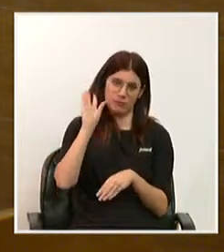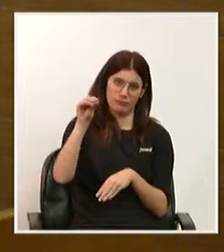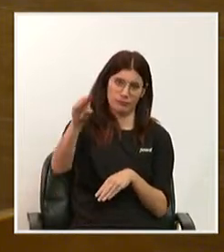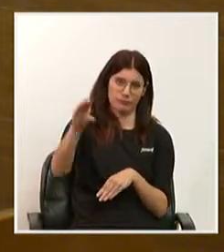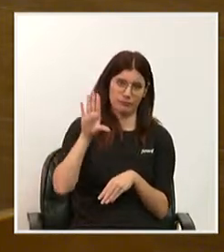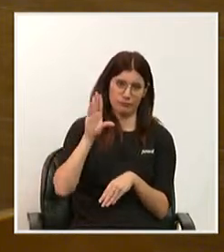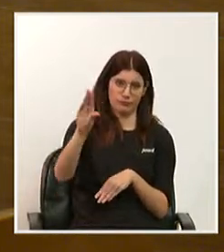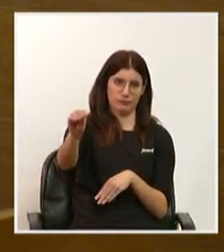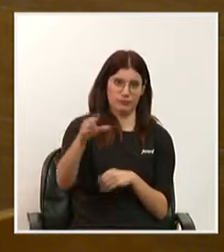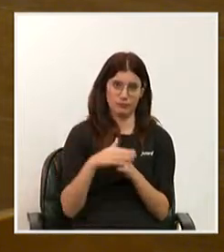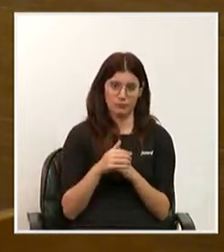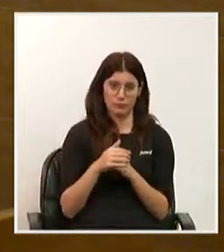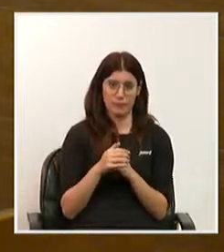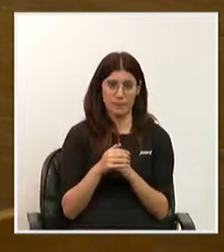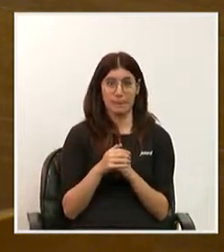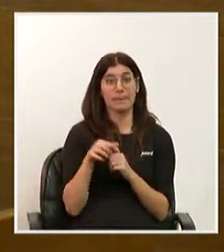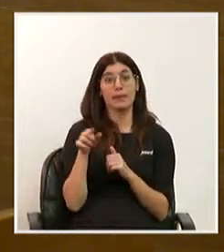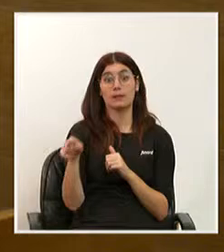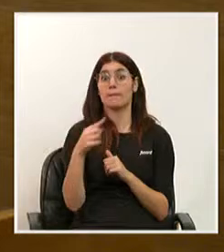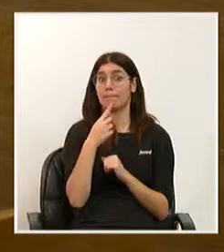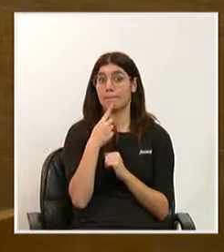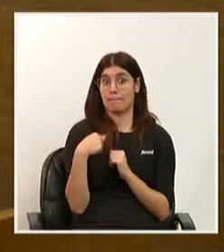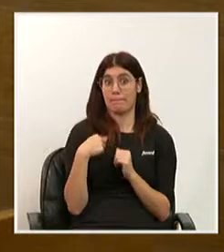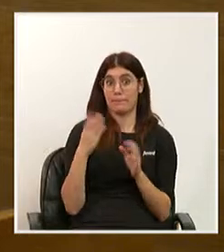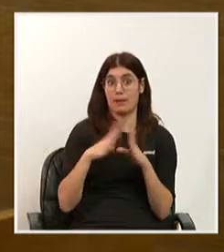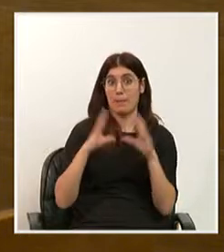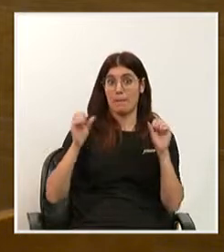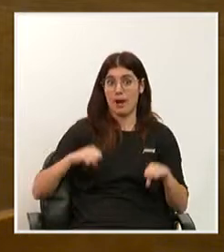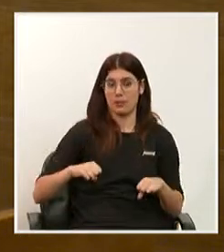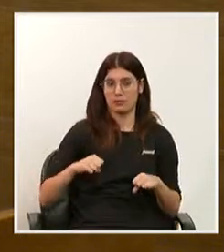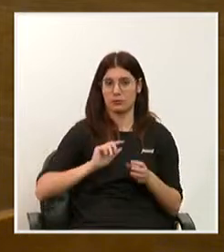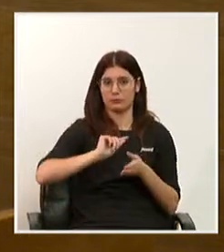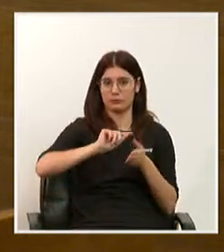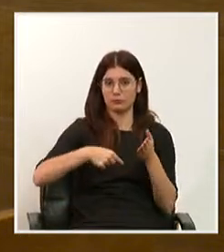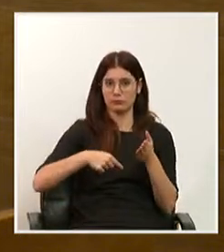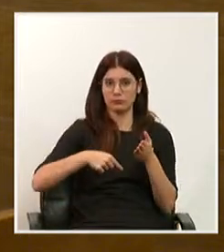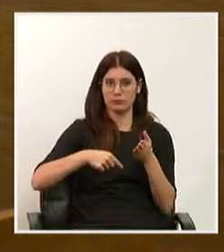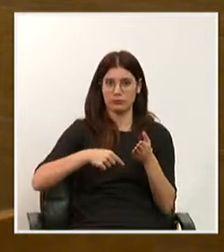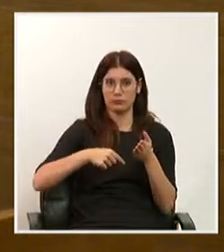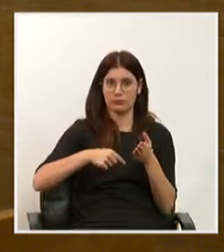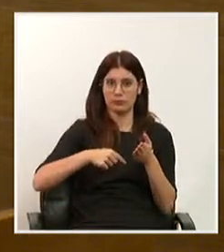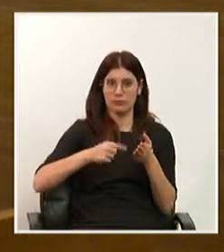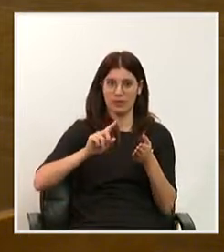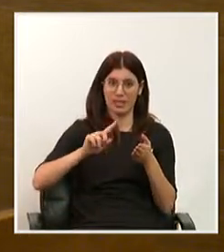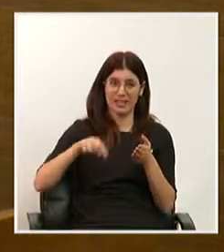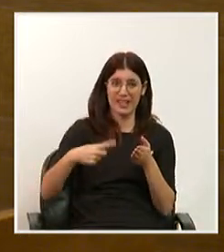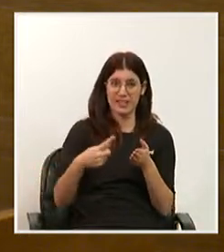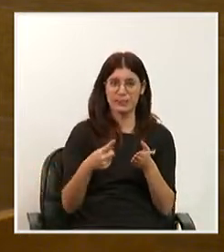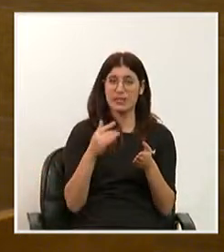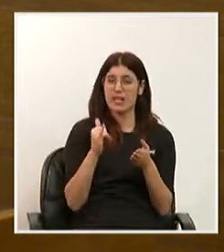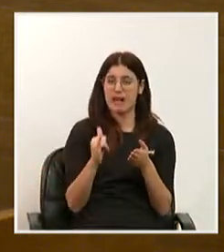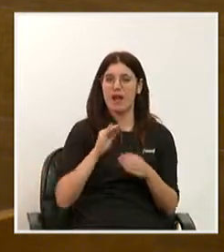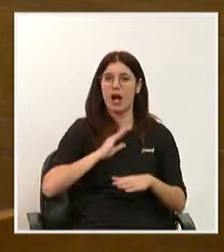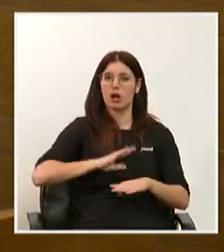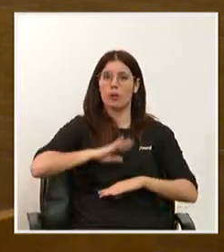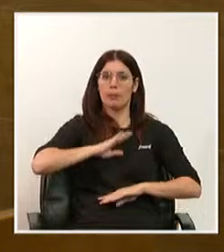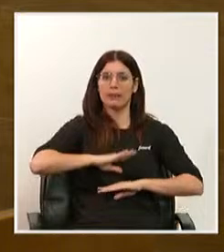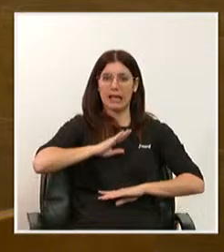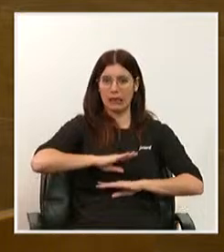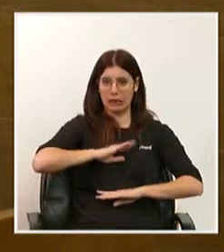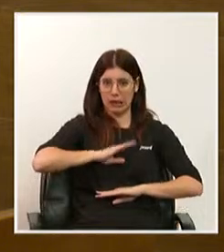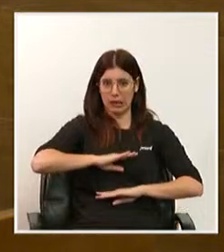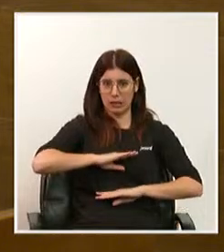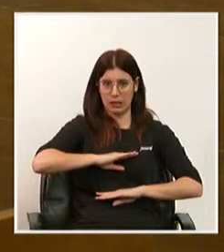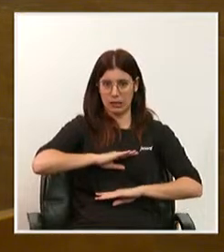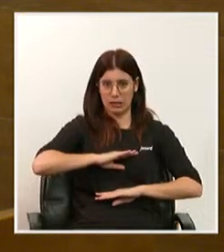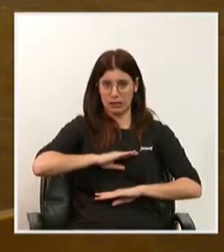que ellos hicieron como que firmaban antes un pacto y después llegan estos y lo y además tenían la competencia es decir eh